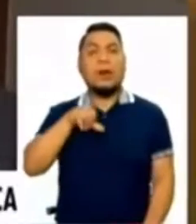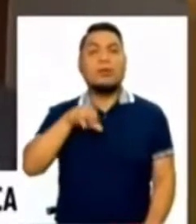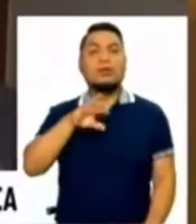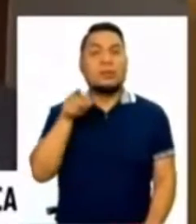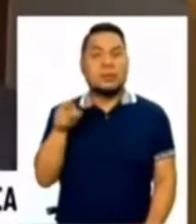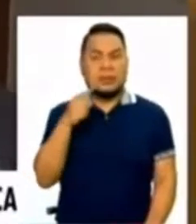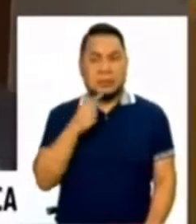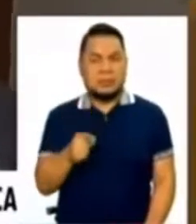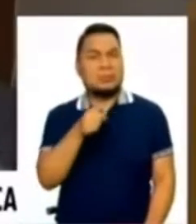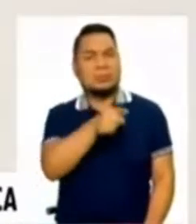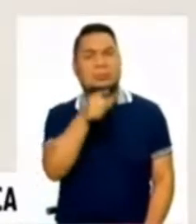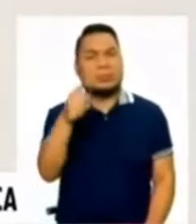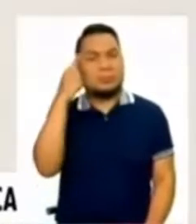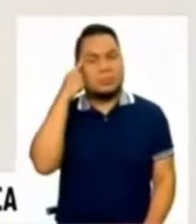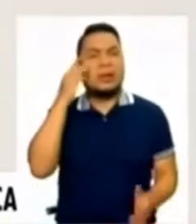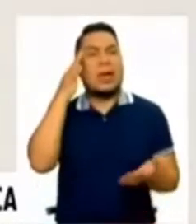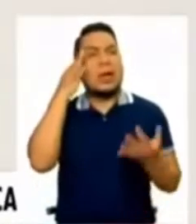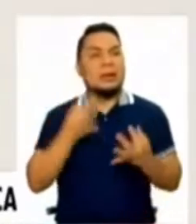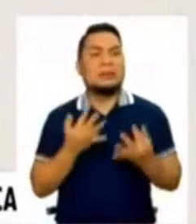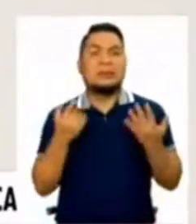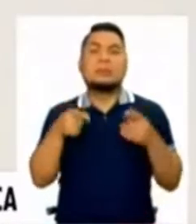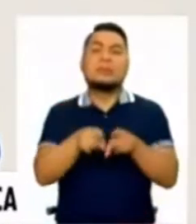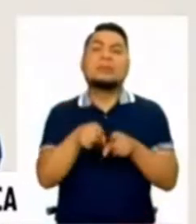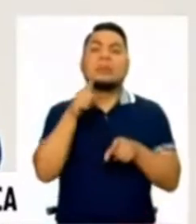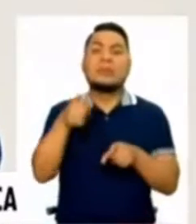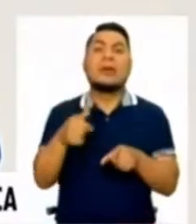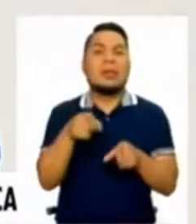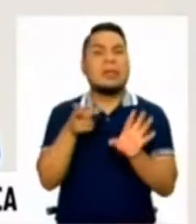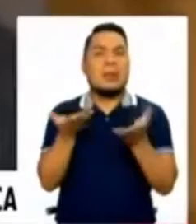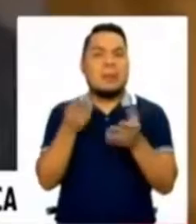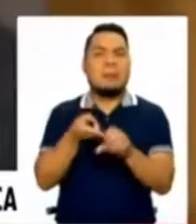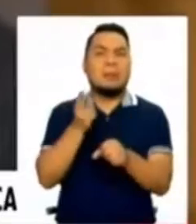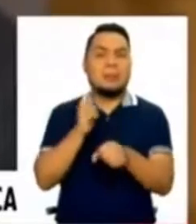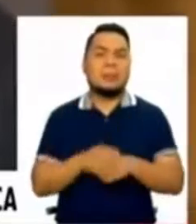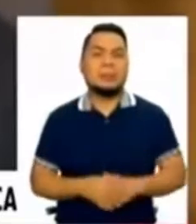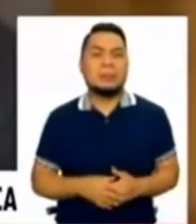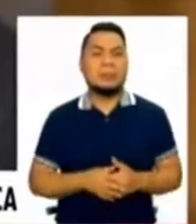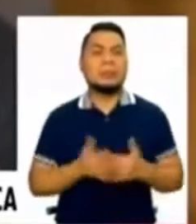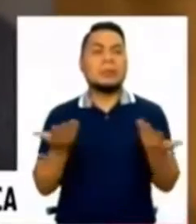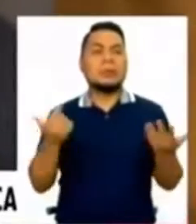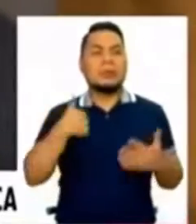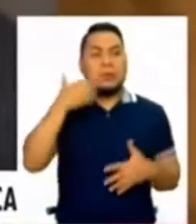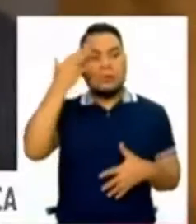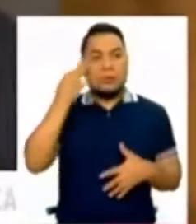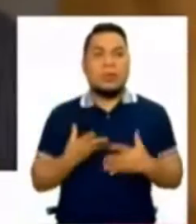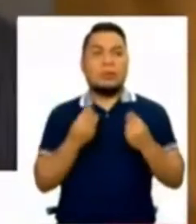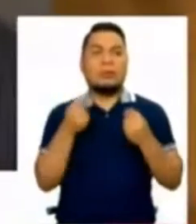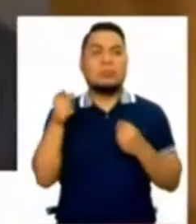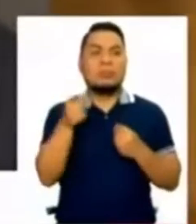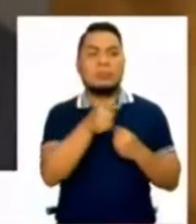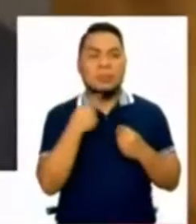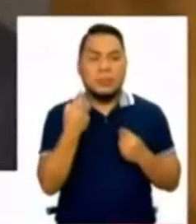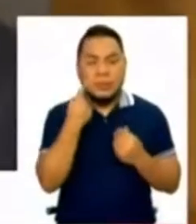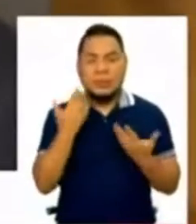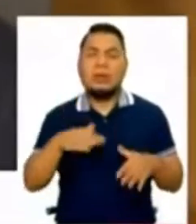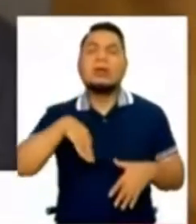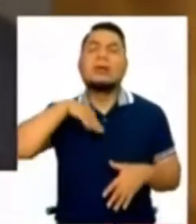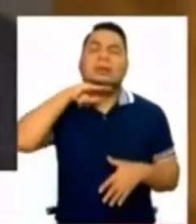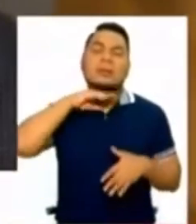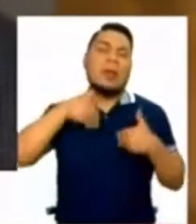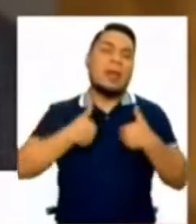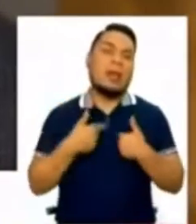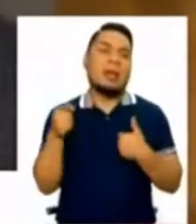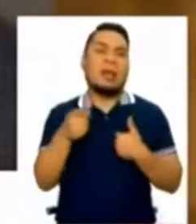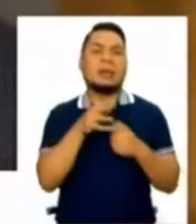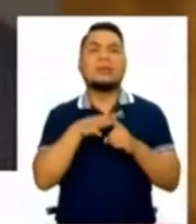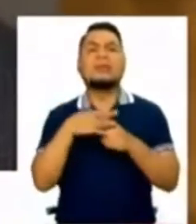Montoya, varios actores habrían pesado en la decisión del jefe del gabinete. Yo creo que varios factores se han juntado hoy, el cansancio y también